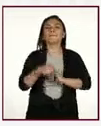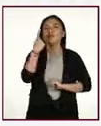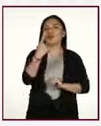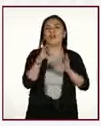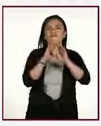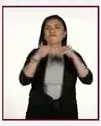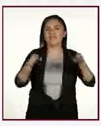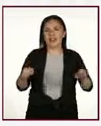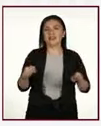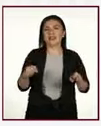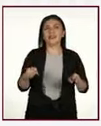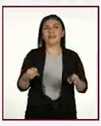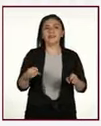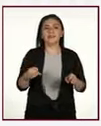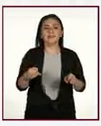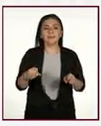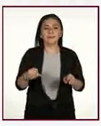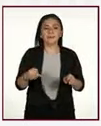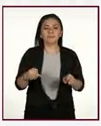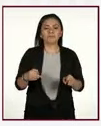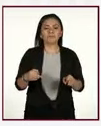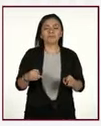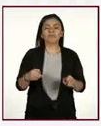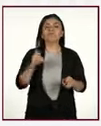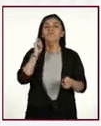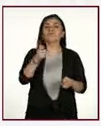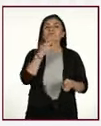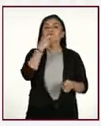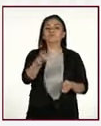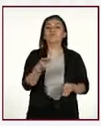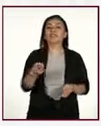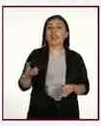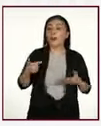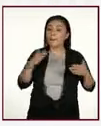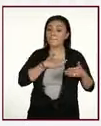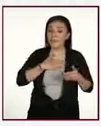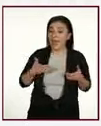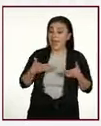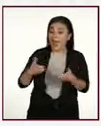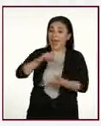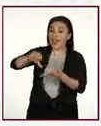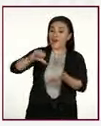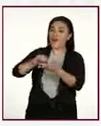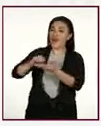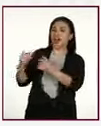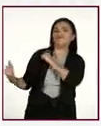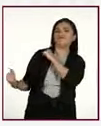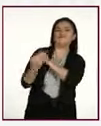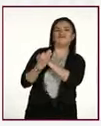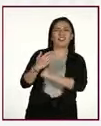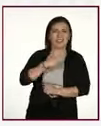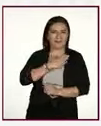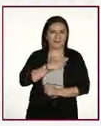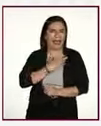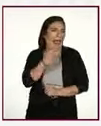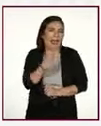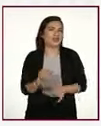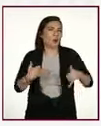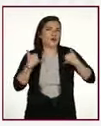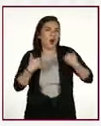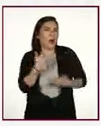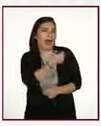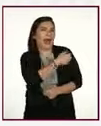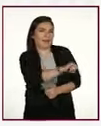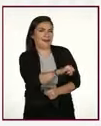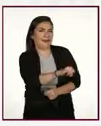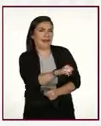que pues un poco, pues no tan profesional, pero que el barrio te respalda, ¿no? Para las personas jóvenes es eso. Y le dice